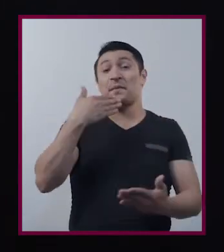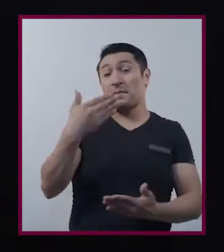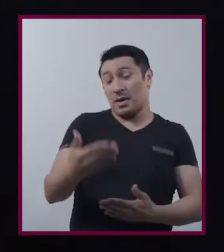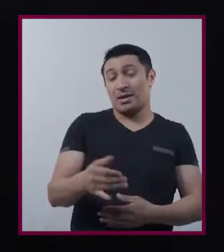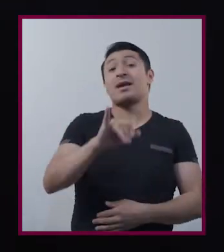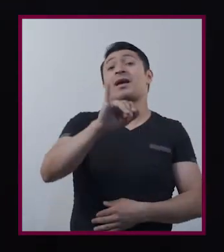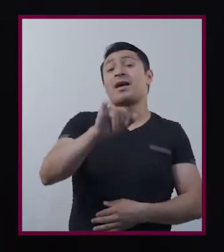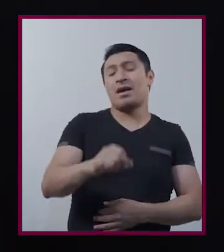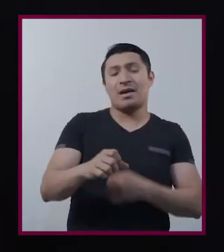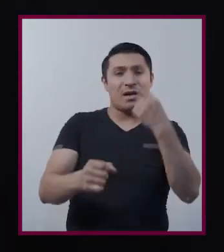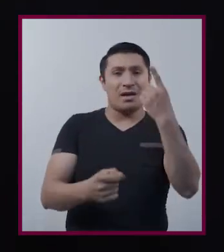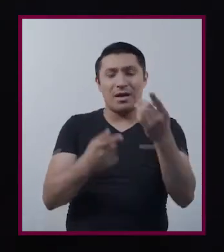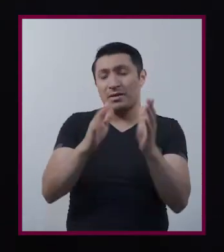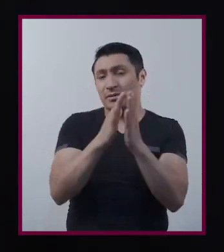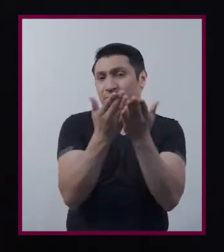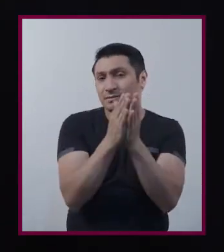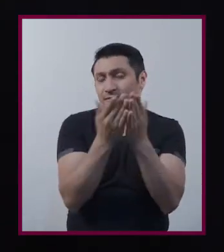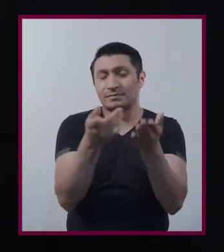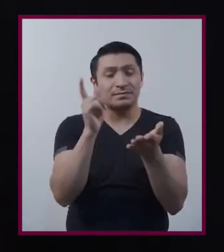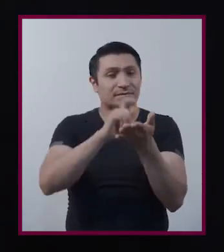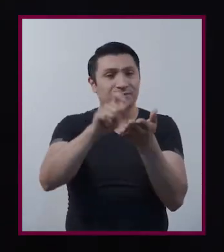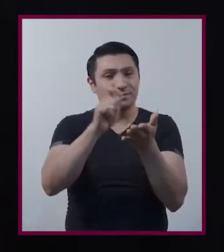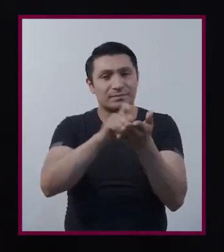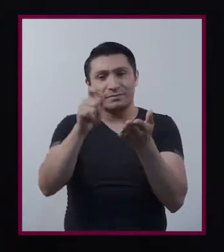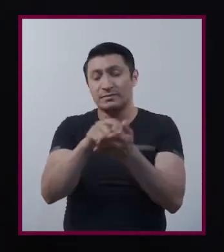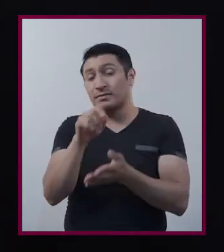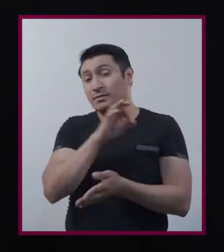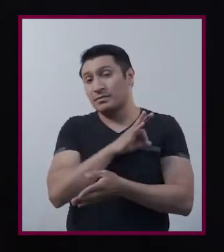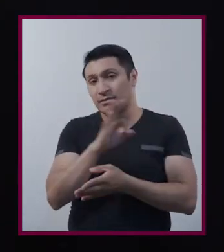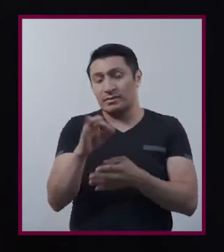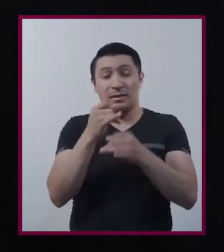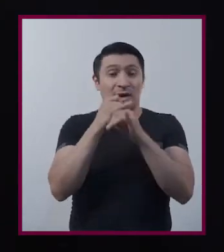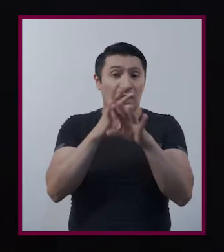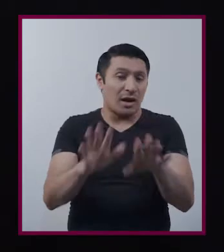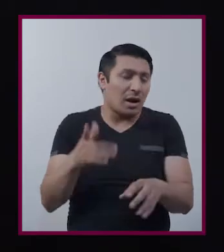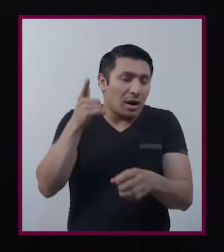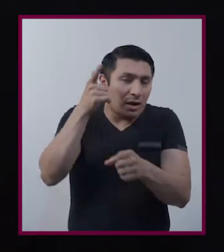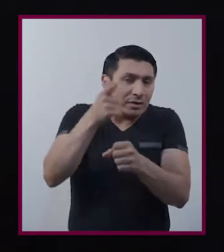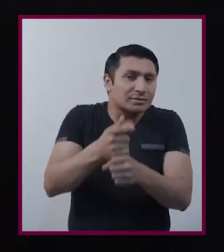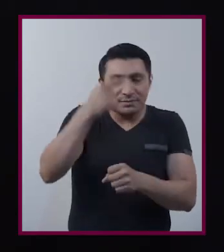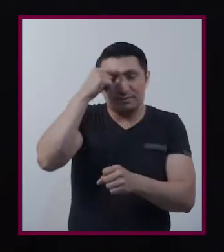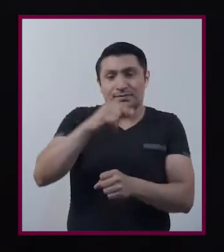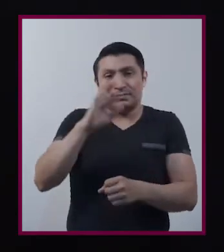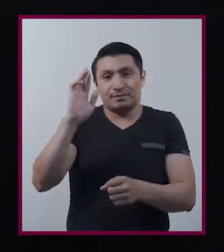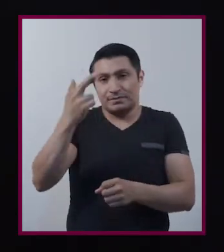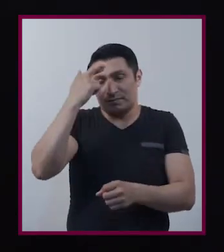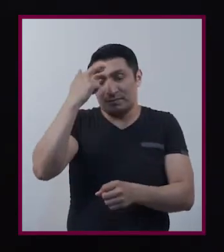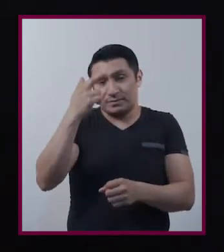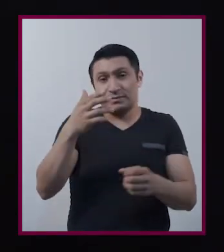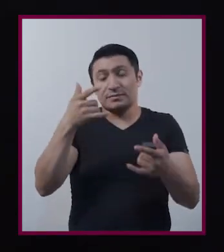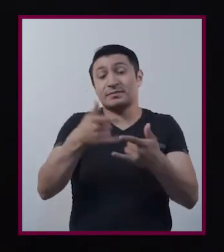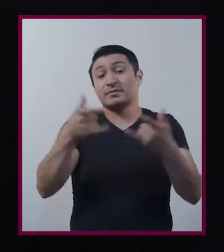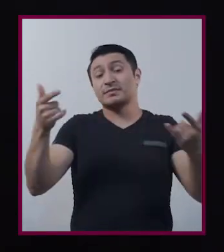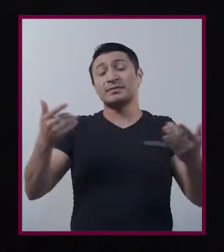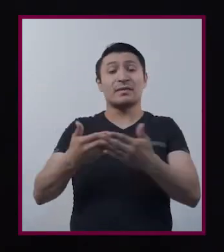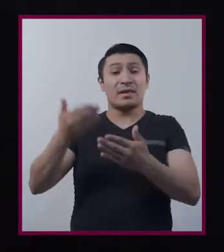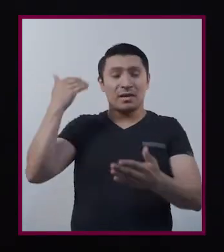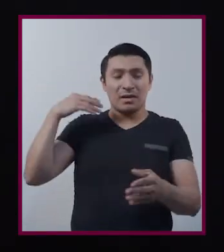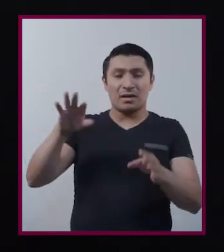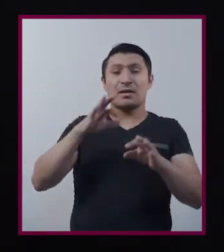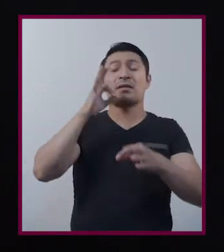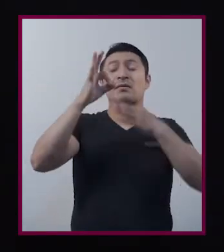historia? Así es, algunas obras literarias hechas en su época pueden ser fuente de información para reconstruir el